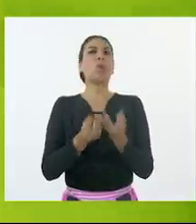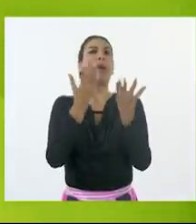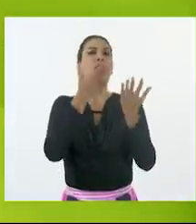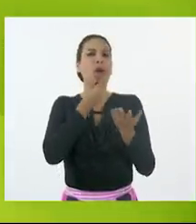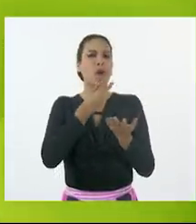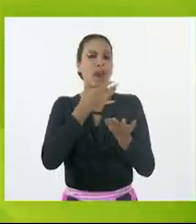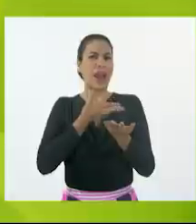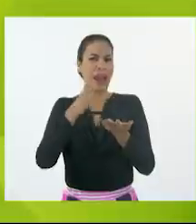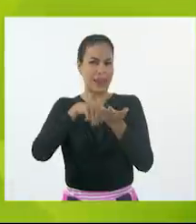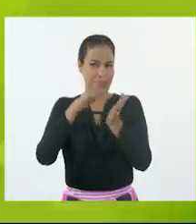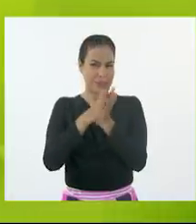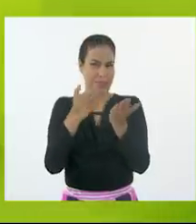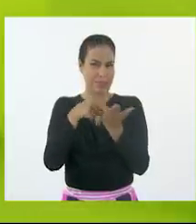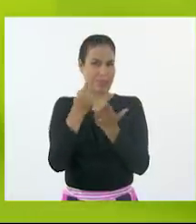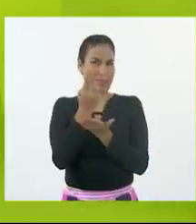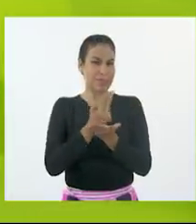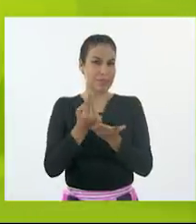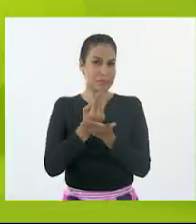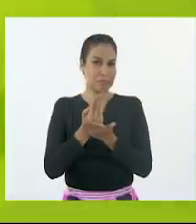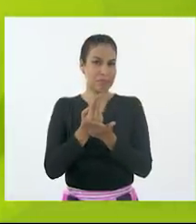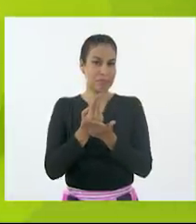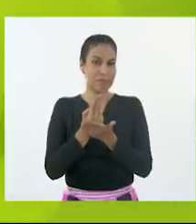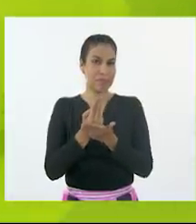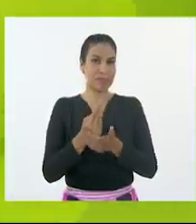¿Cuántos hombres hay?